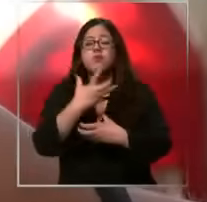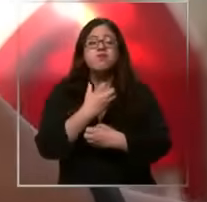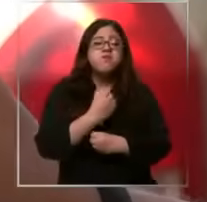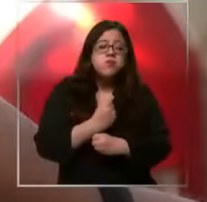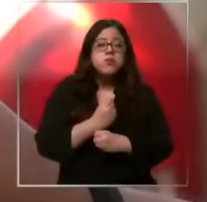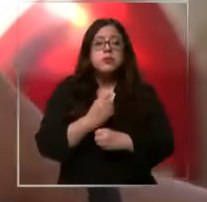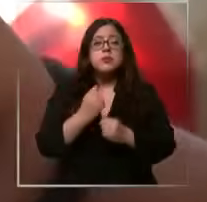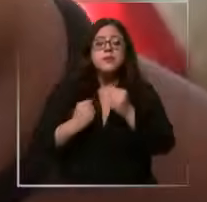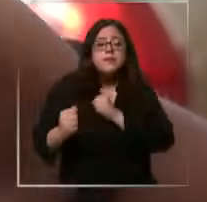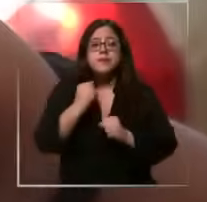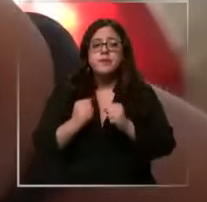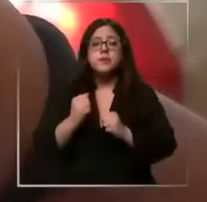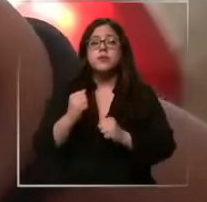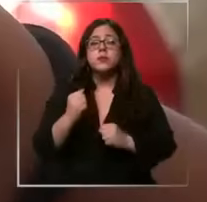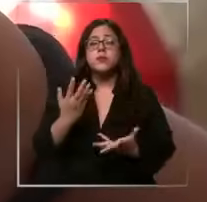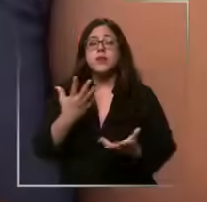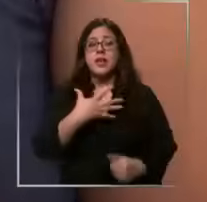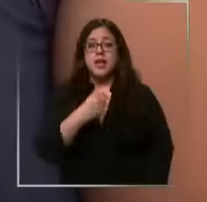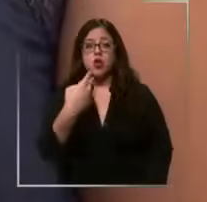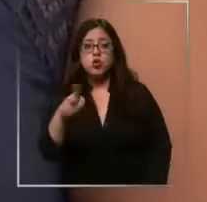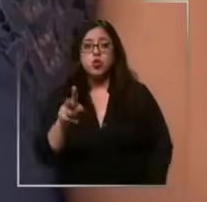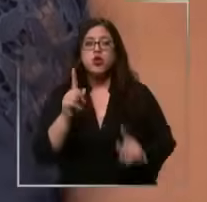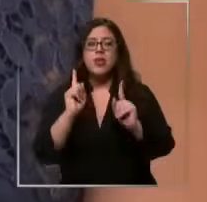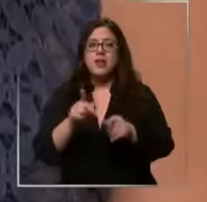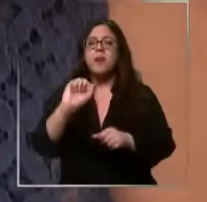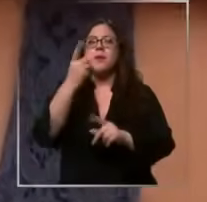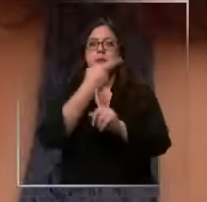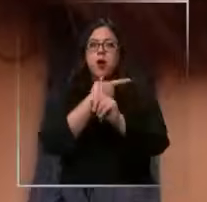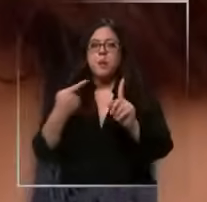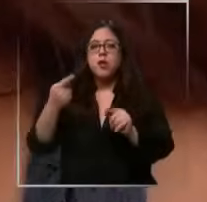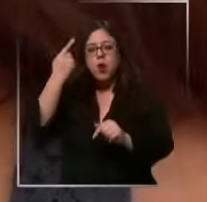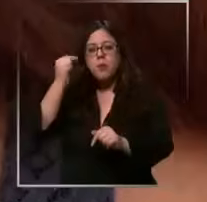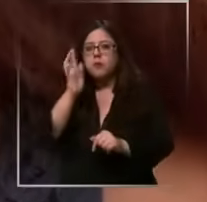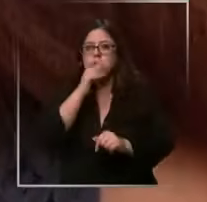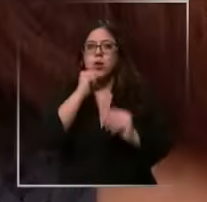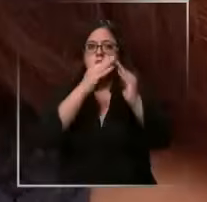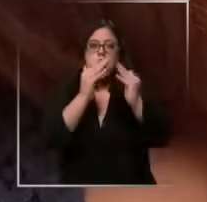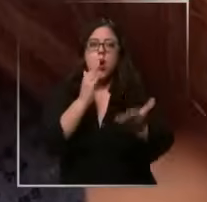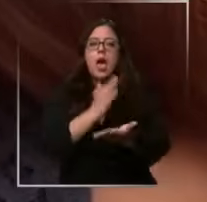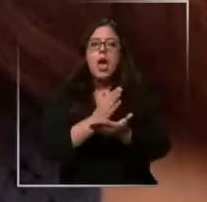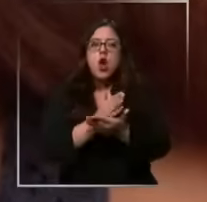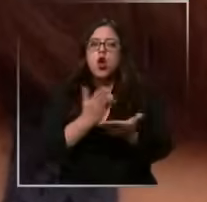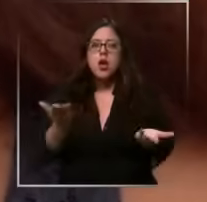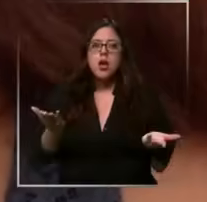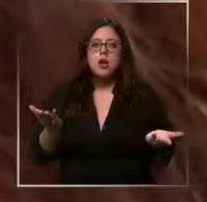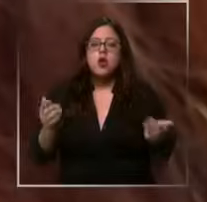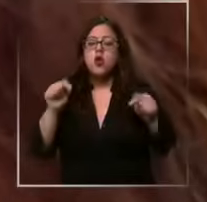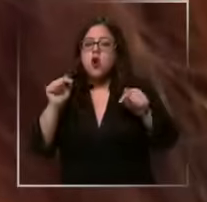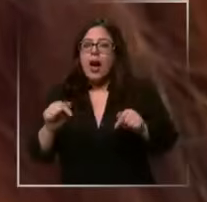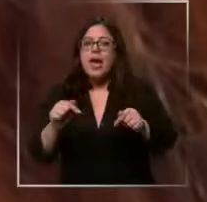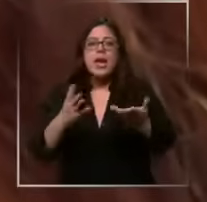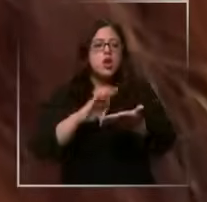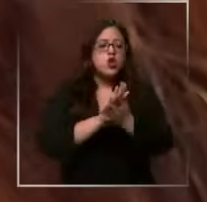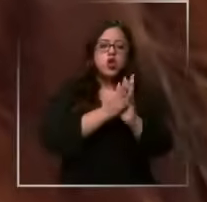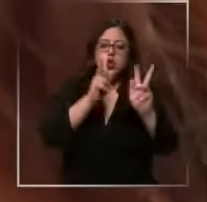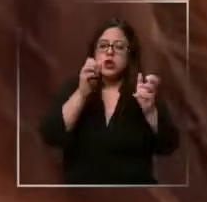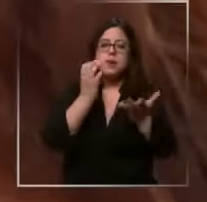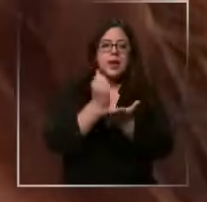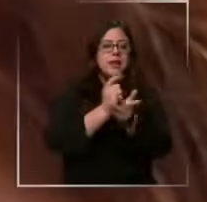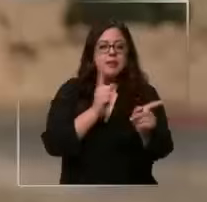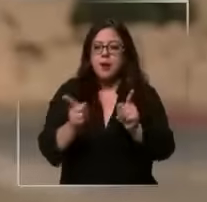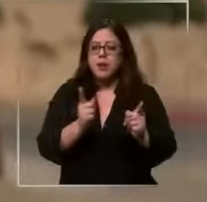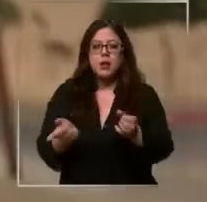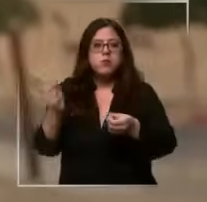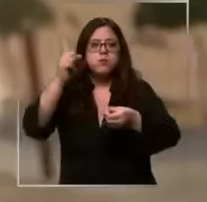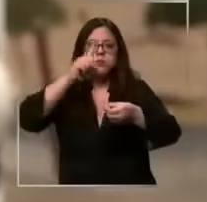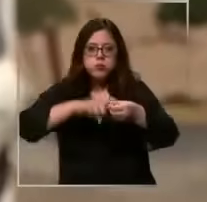Su hijo debería estar cursando ya primero medio, pero no tienen colegio, pese a que realizaron todos los procesos de postulación